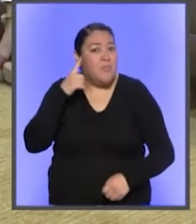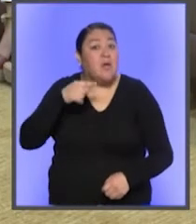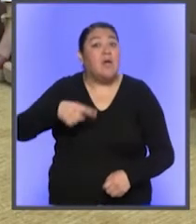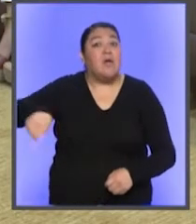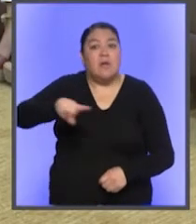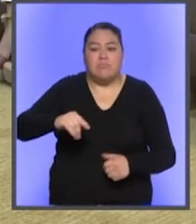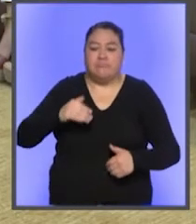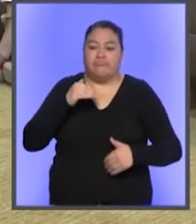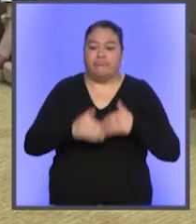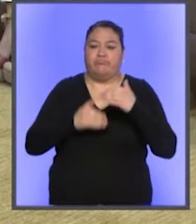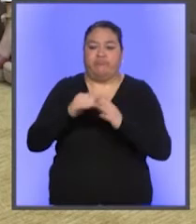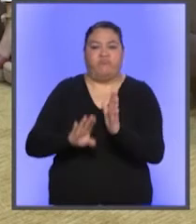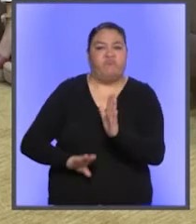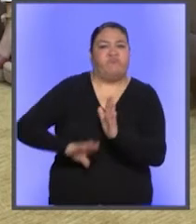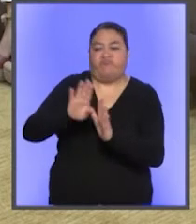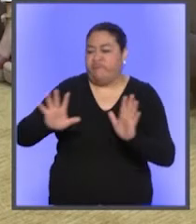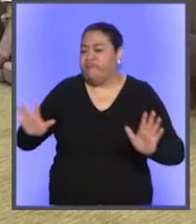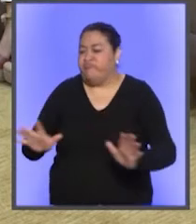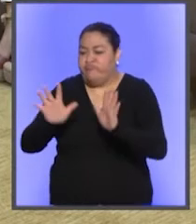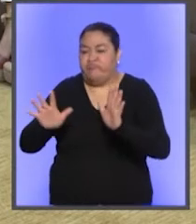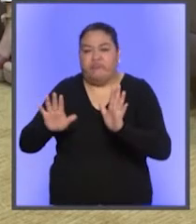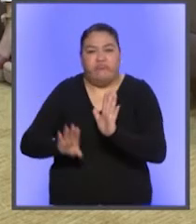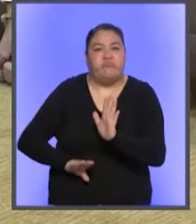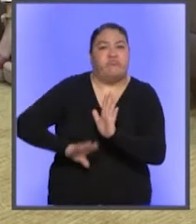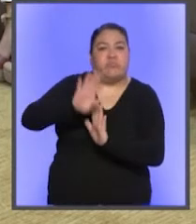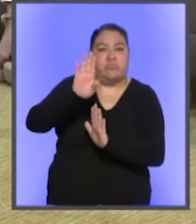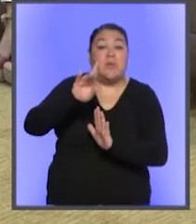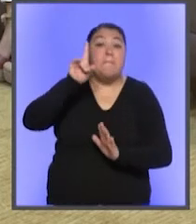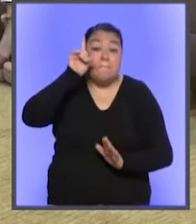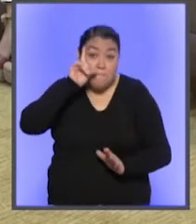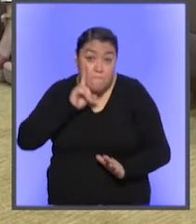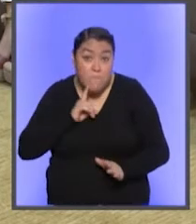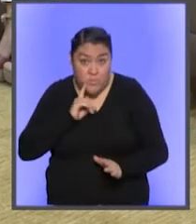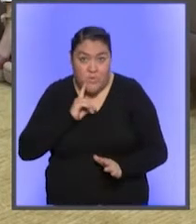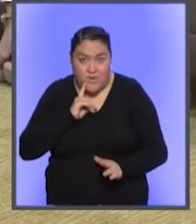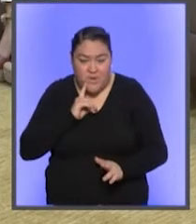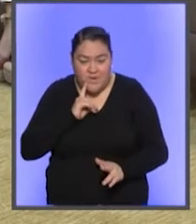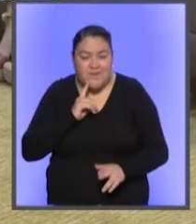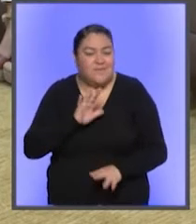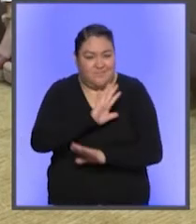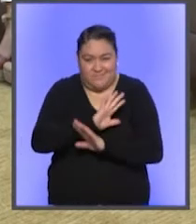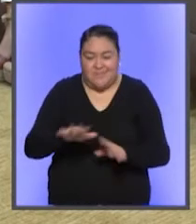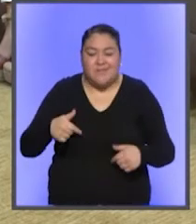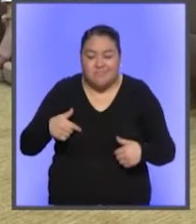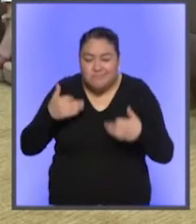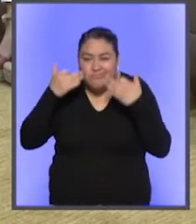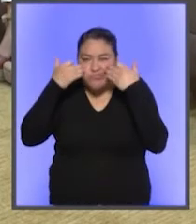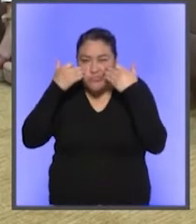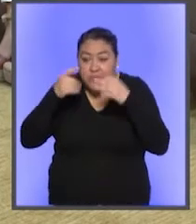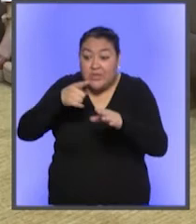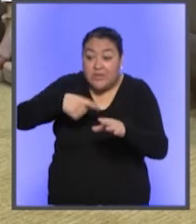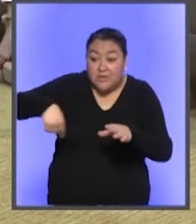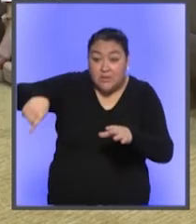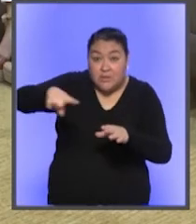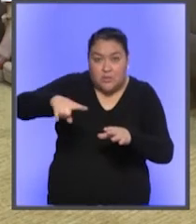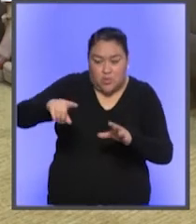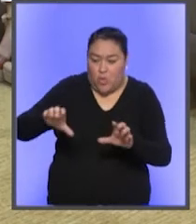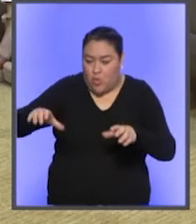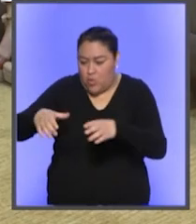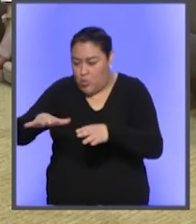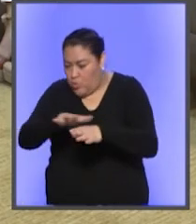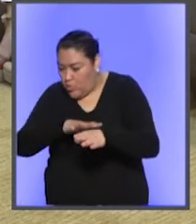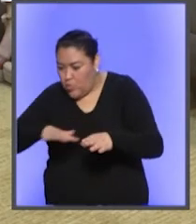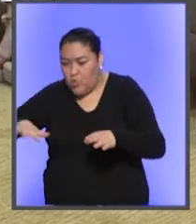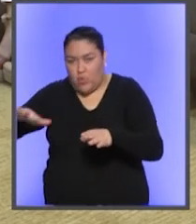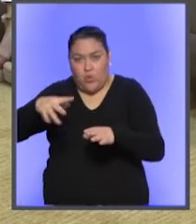ellas impulsen a sus núcleos agrarios no solo en el ámbito de las mujeres ya nos han demostrado que ellas en el ámbito